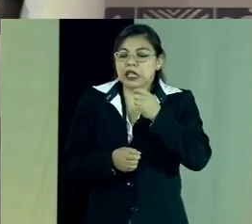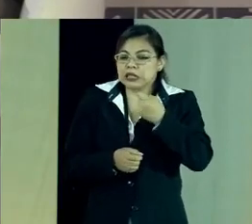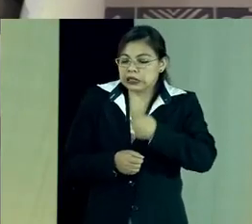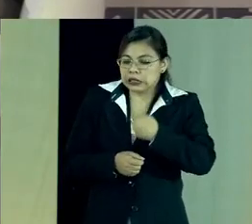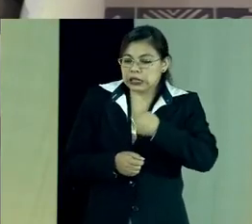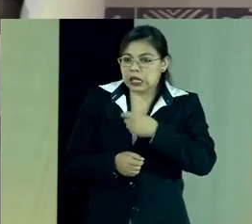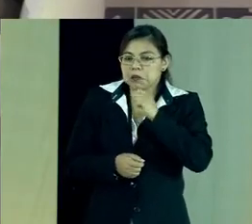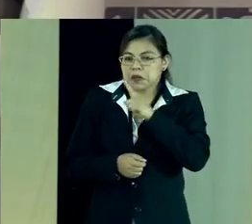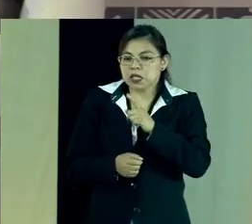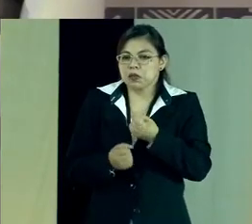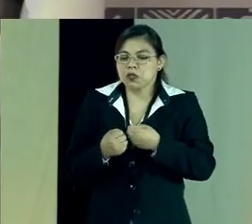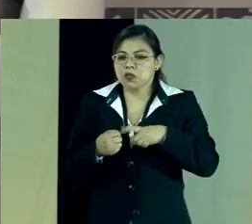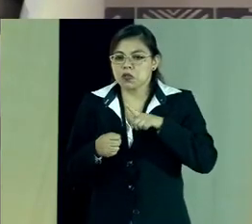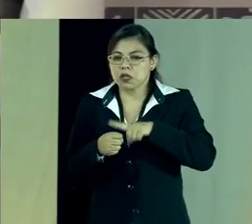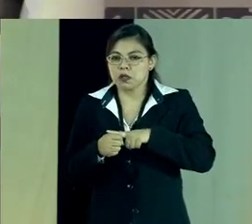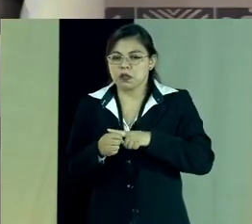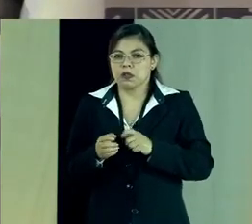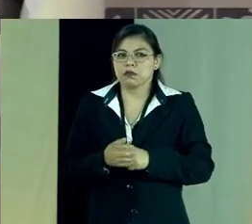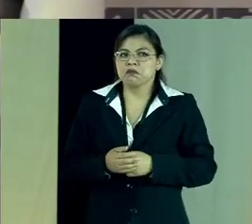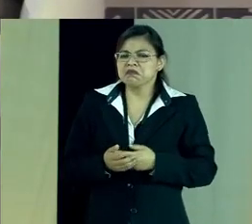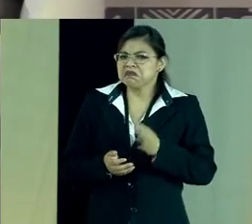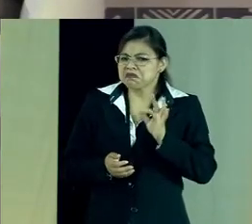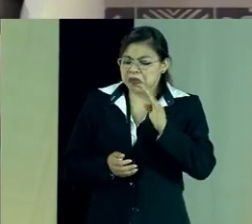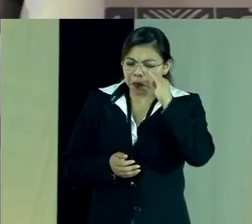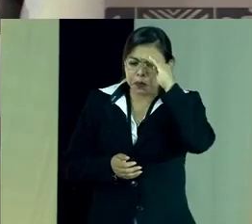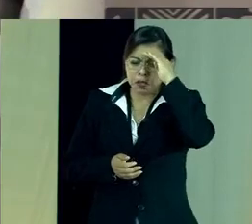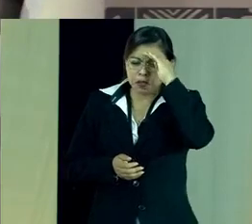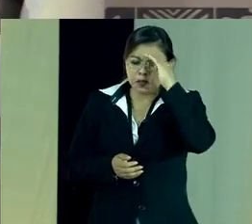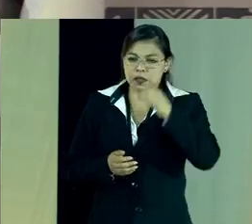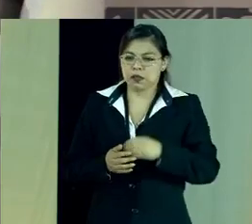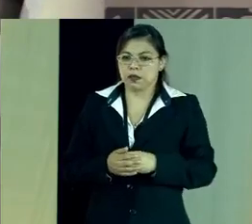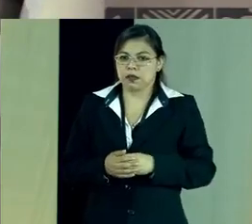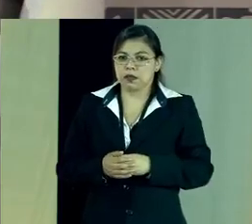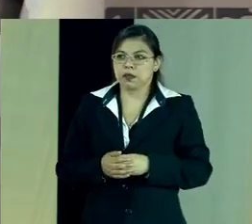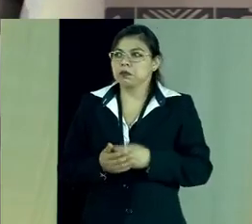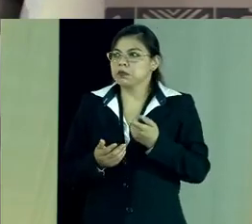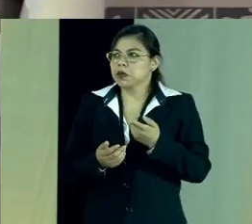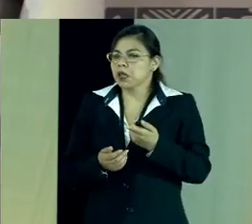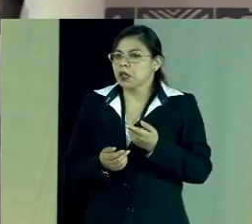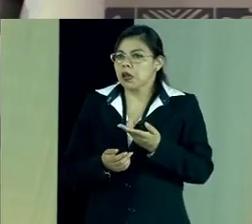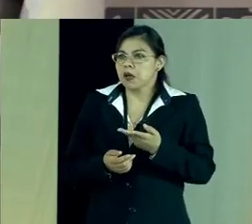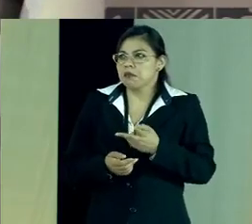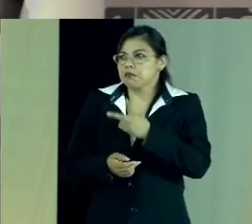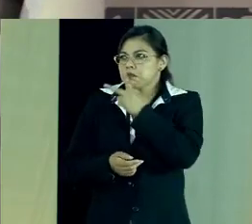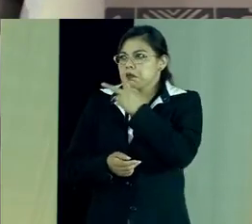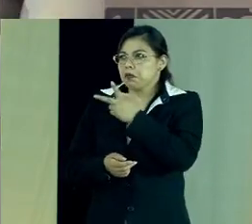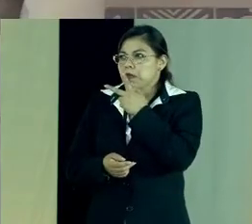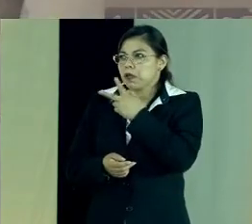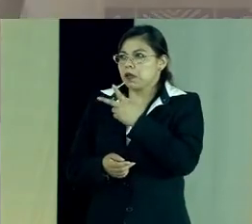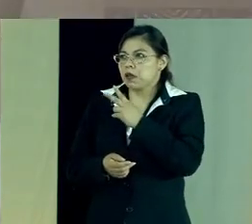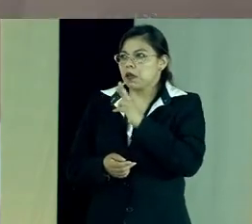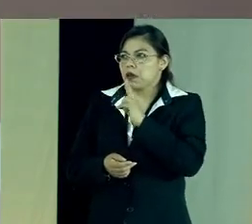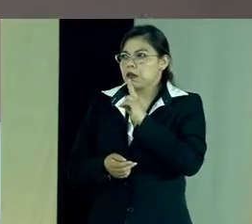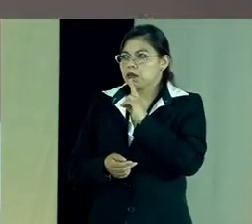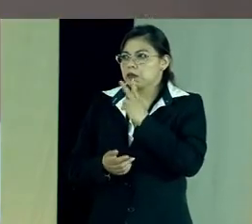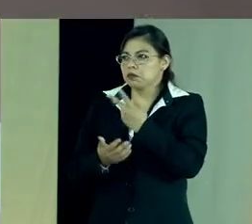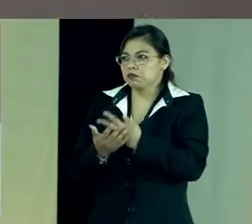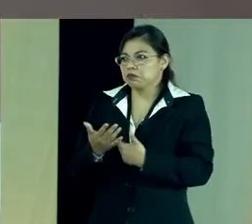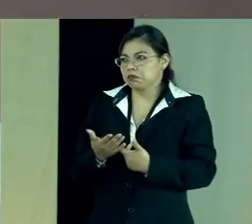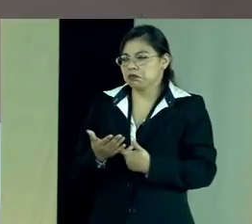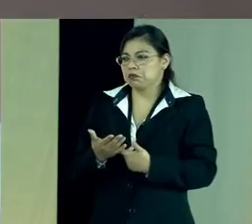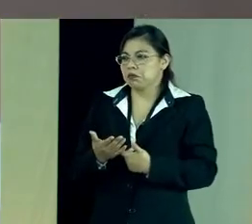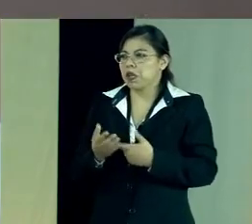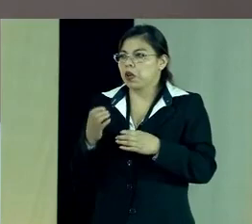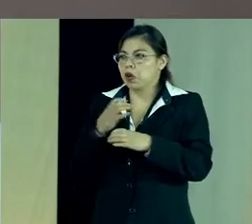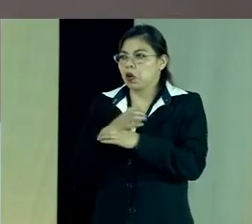una sociedad no podemos usar un vocabulario que a hacer las